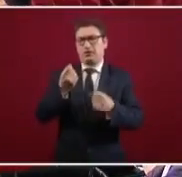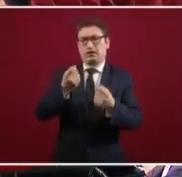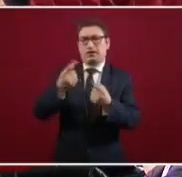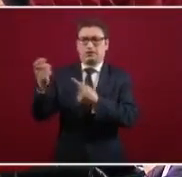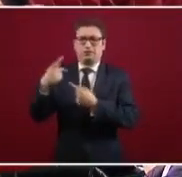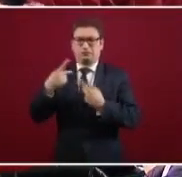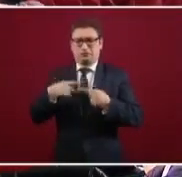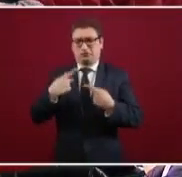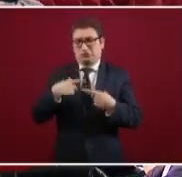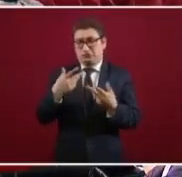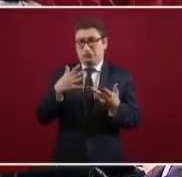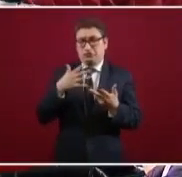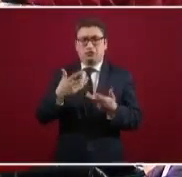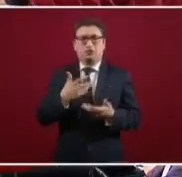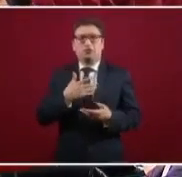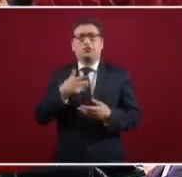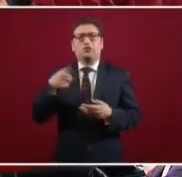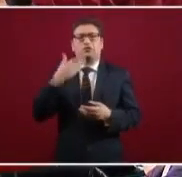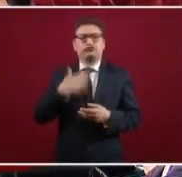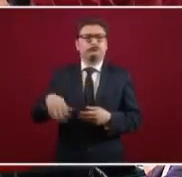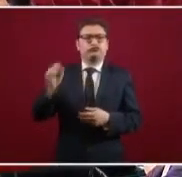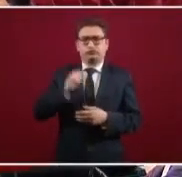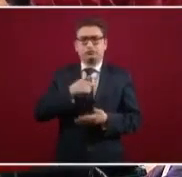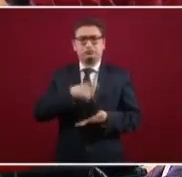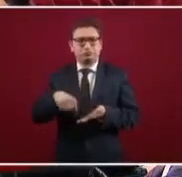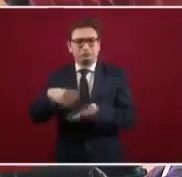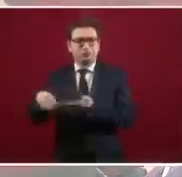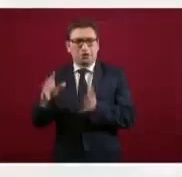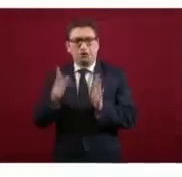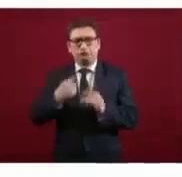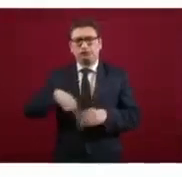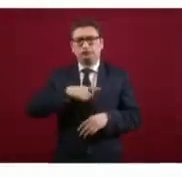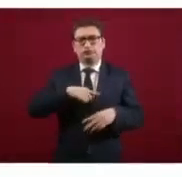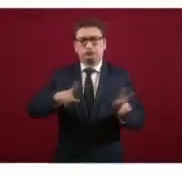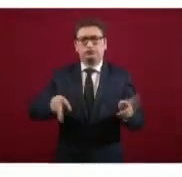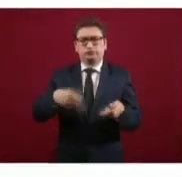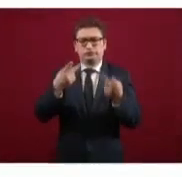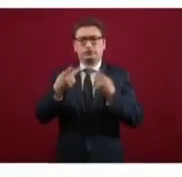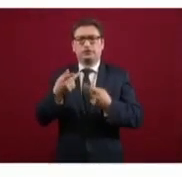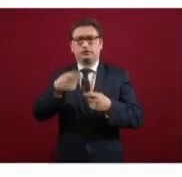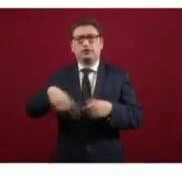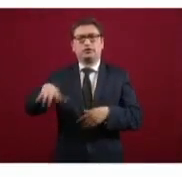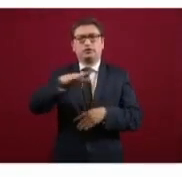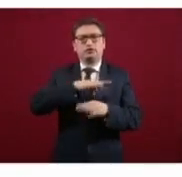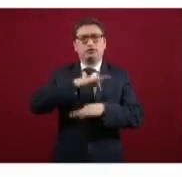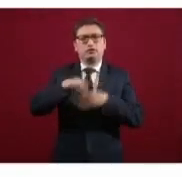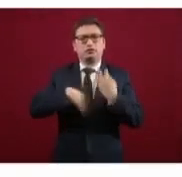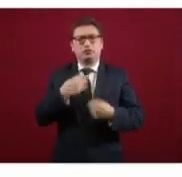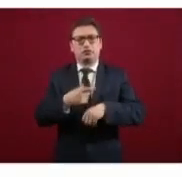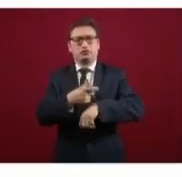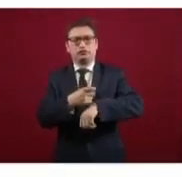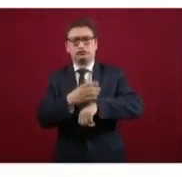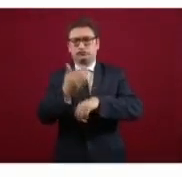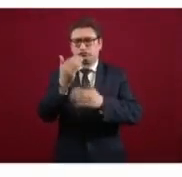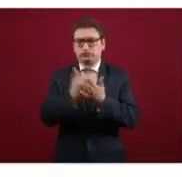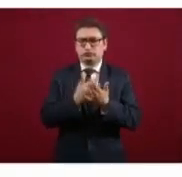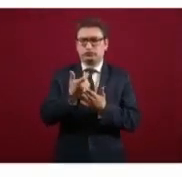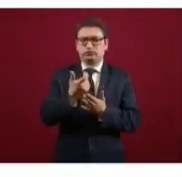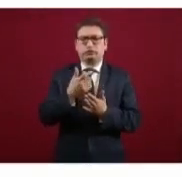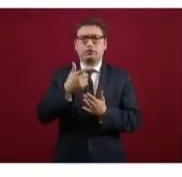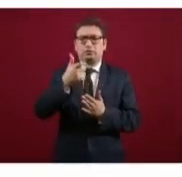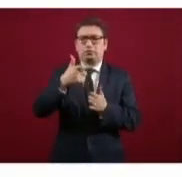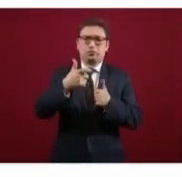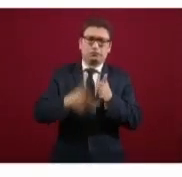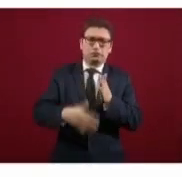les gusta mucho este adquiere este tipo de joyas y nosotros los estamos poniendo a disposición del público con un descuento o con un